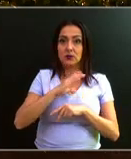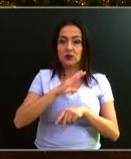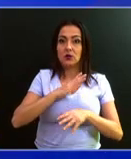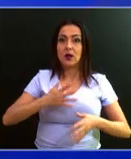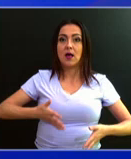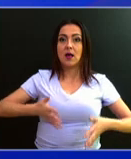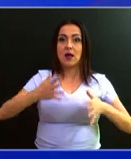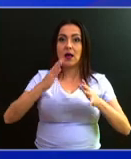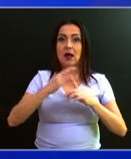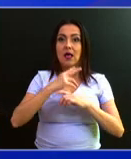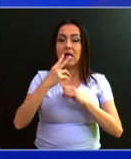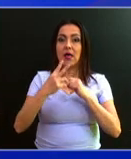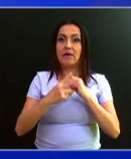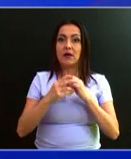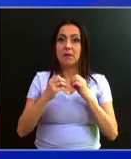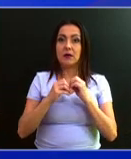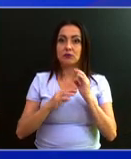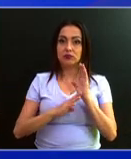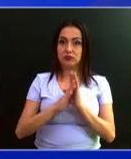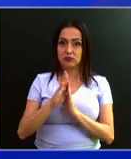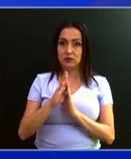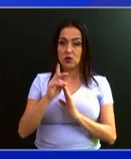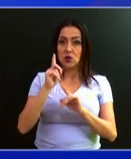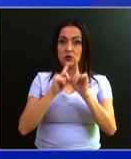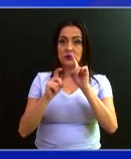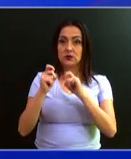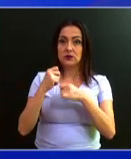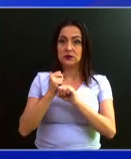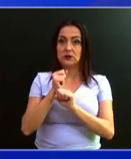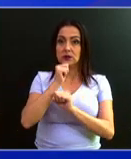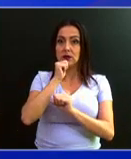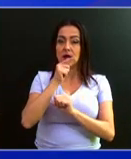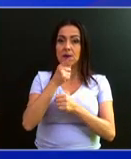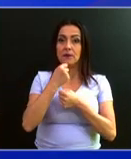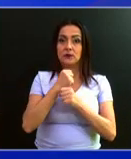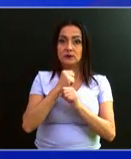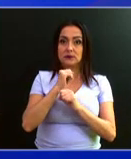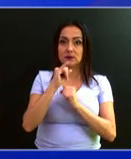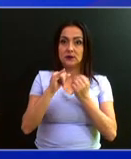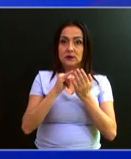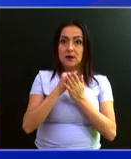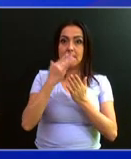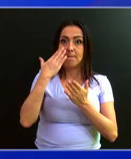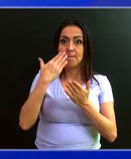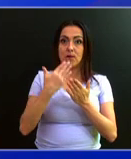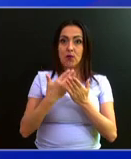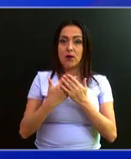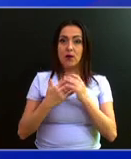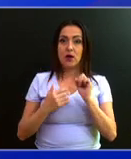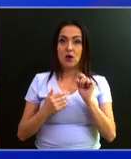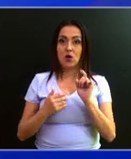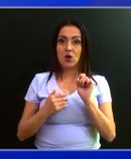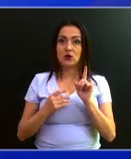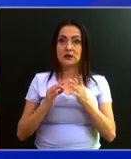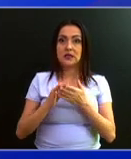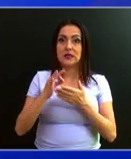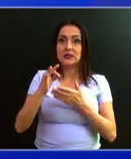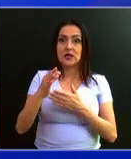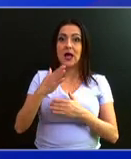calle cada vez va más en incremento, y es que un censo que realizó la Municipalidad de San José demuestra que en sus 11 distritos